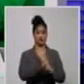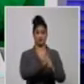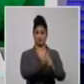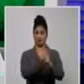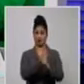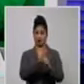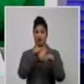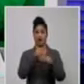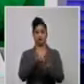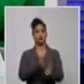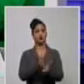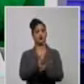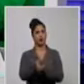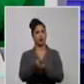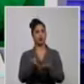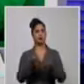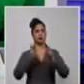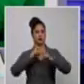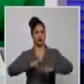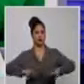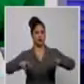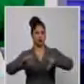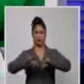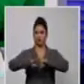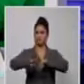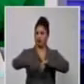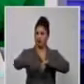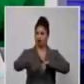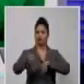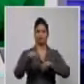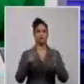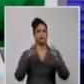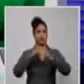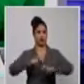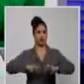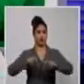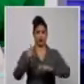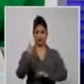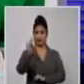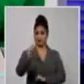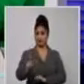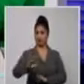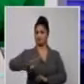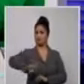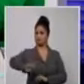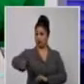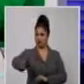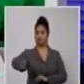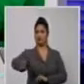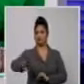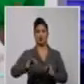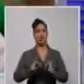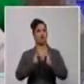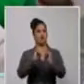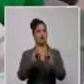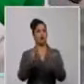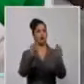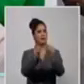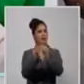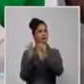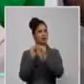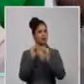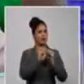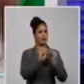estudia, se aísla y se estudia. Y podemos informar también hoy aquí que el aislamiento, ¿se acuerdan que en